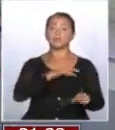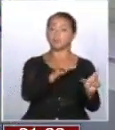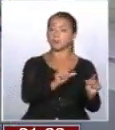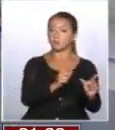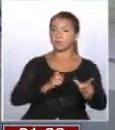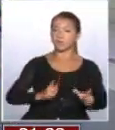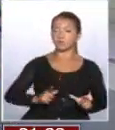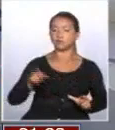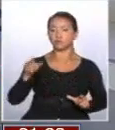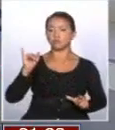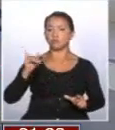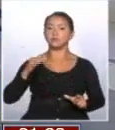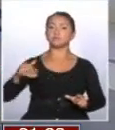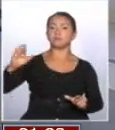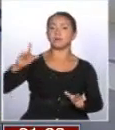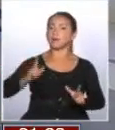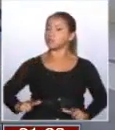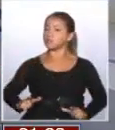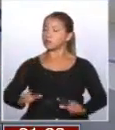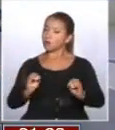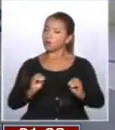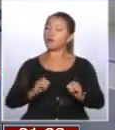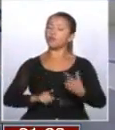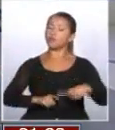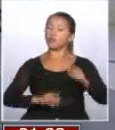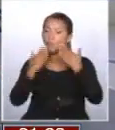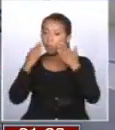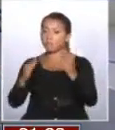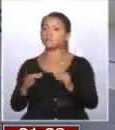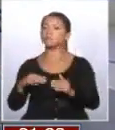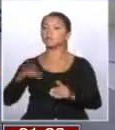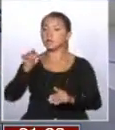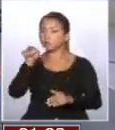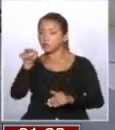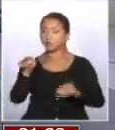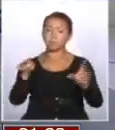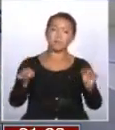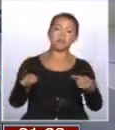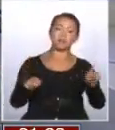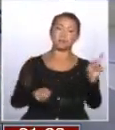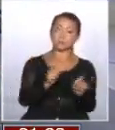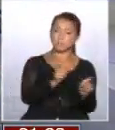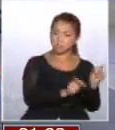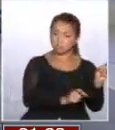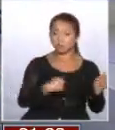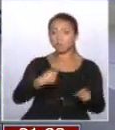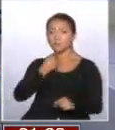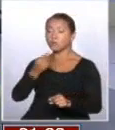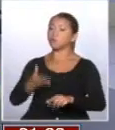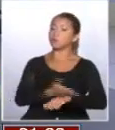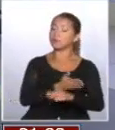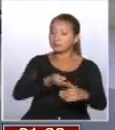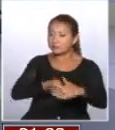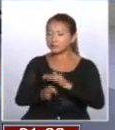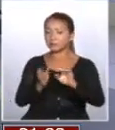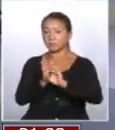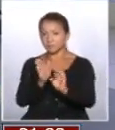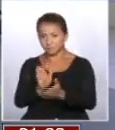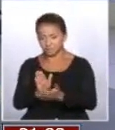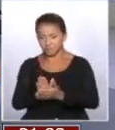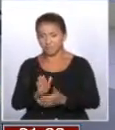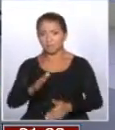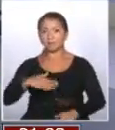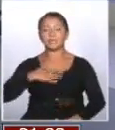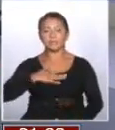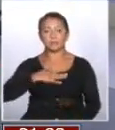chilenos o, por ejemplo, las asignaciones, bueno, o varios beneficios que van a ser regulados en este estatuto? Por eso se le pregunto primero, antes de entrar de lleno al estatuto. Sí, lo que yo le quiero es que